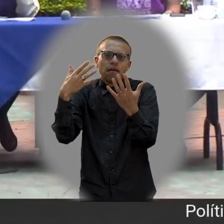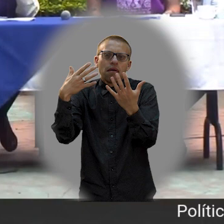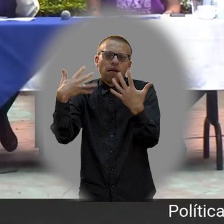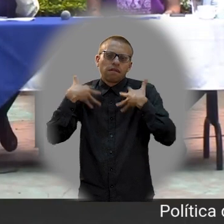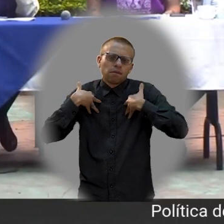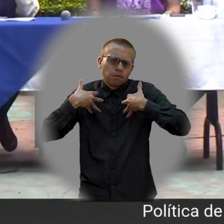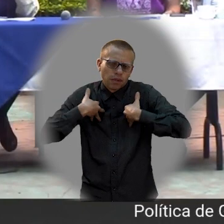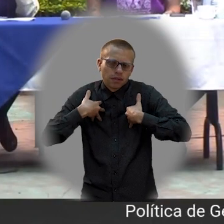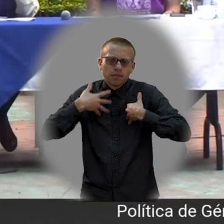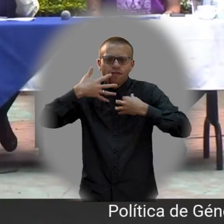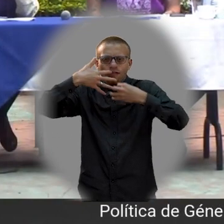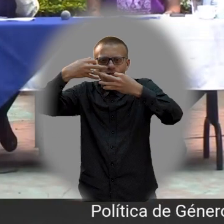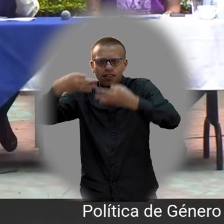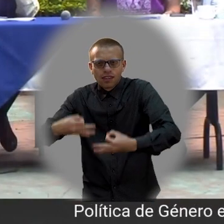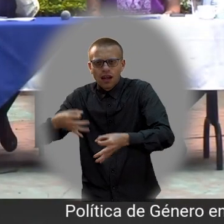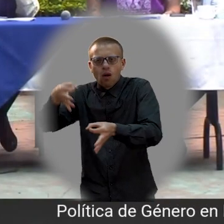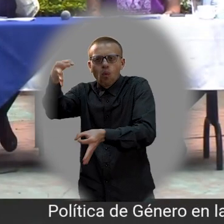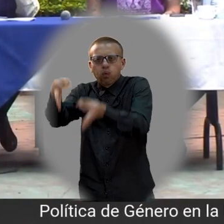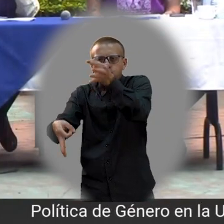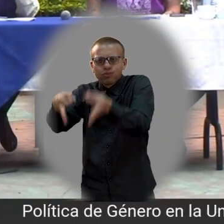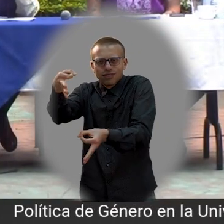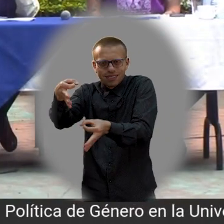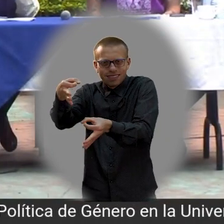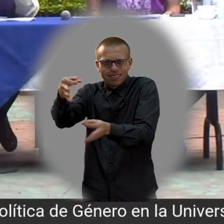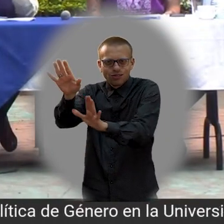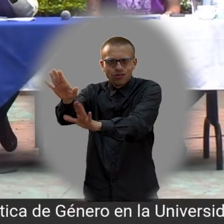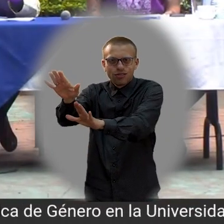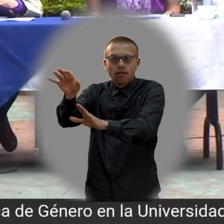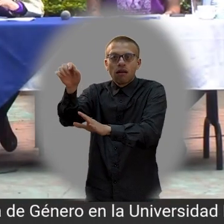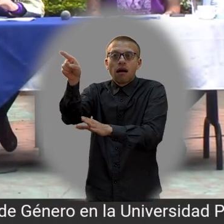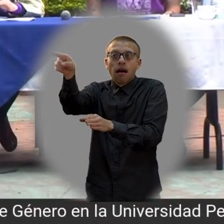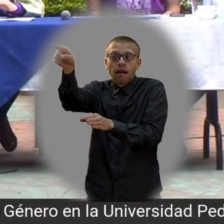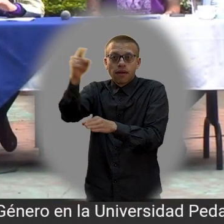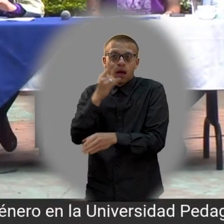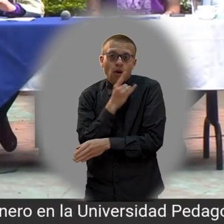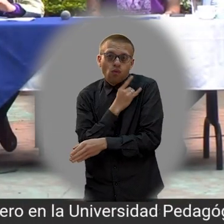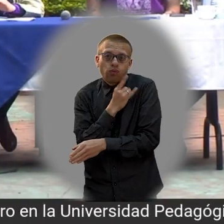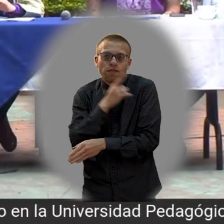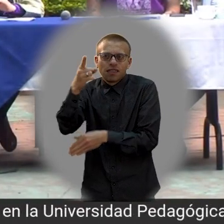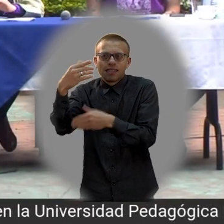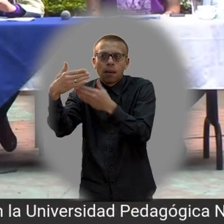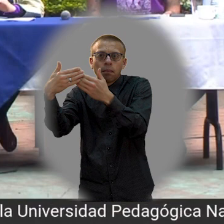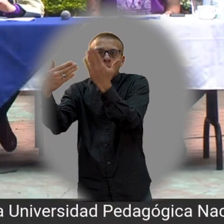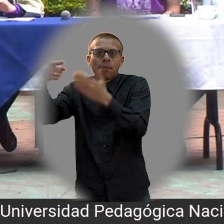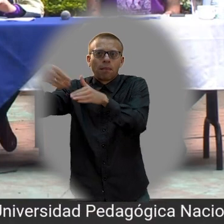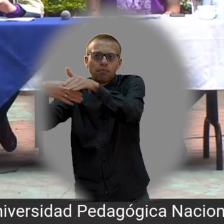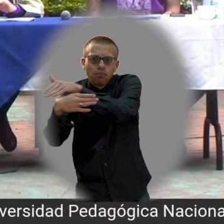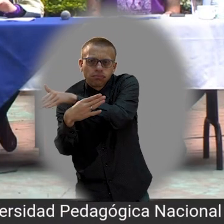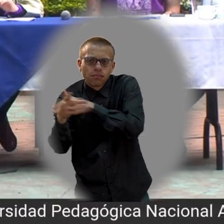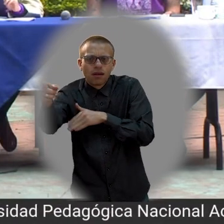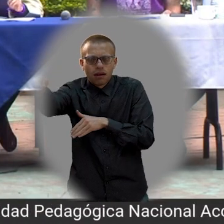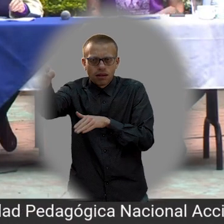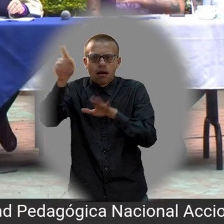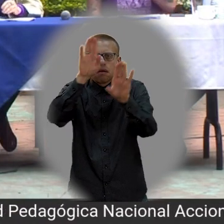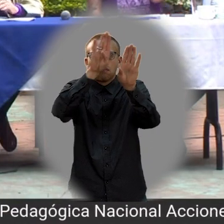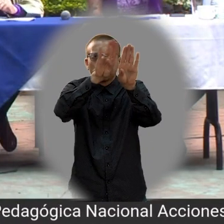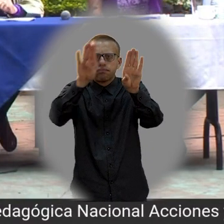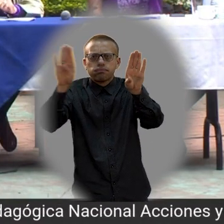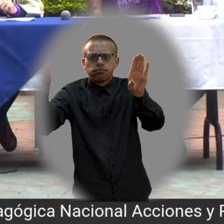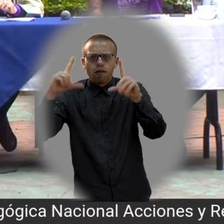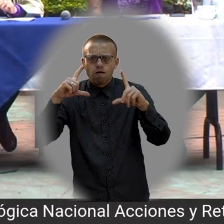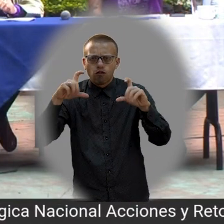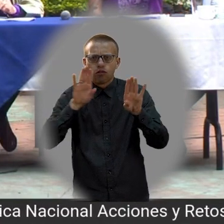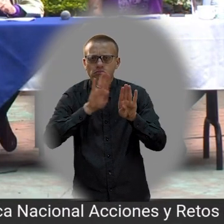en la parte, la entrada de la universidad, se encuentra la Galería de la Memoria, también para que podamos recorrer